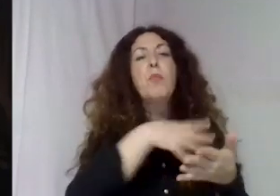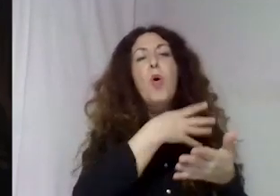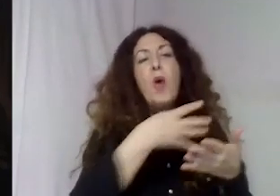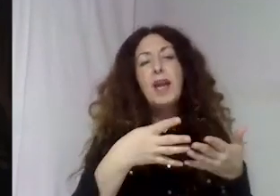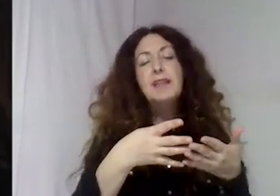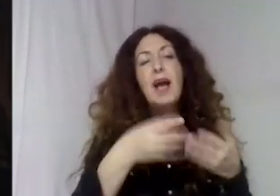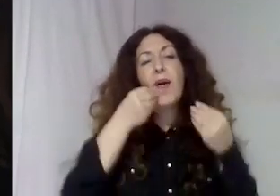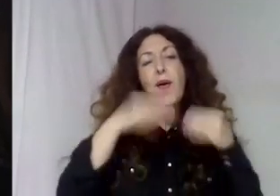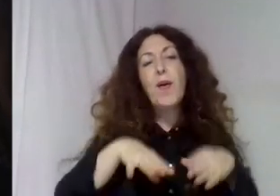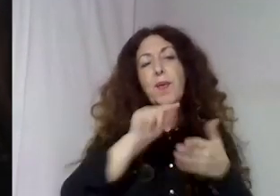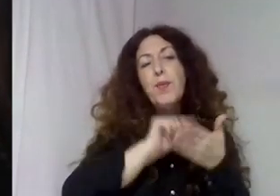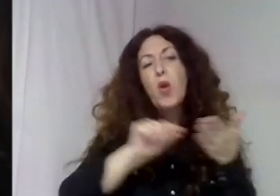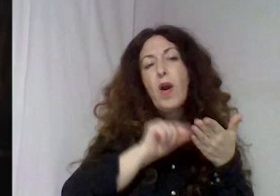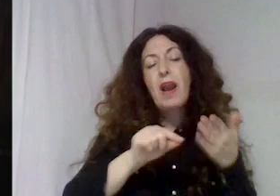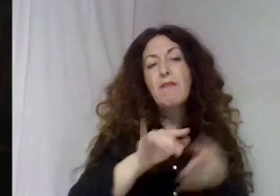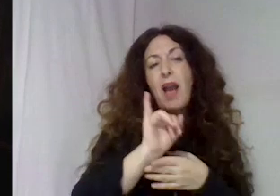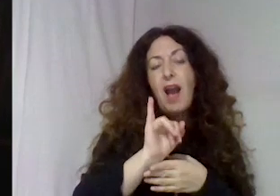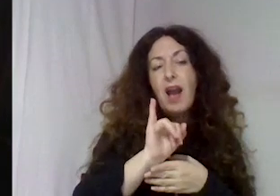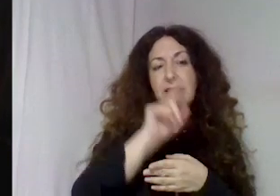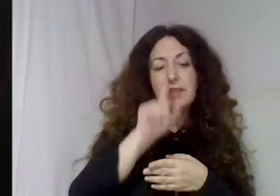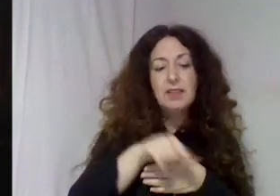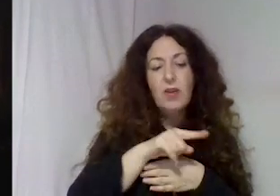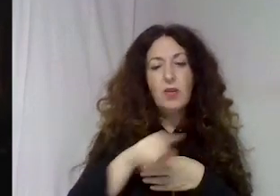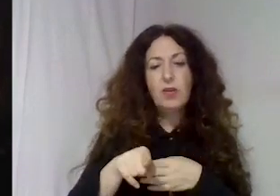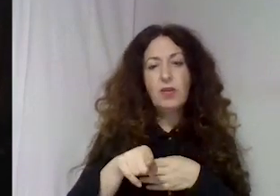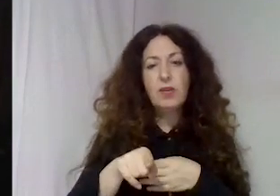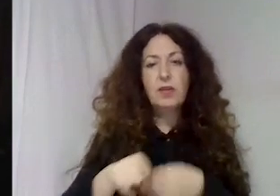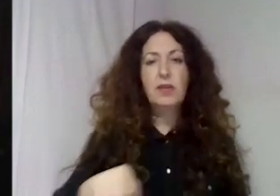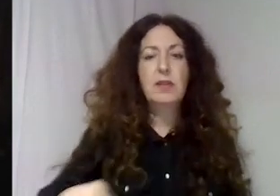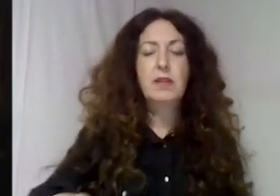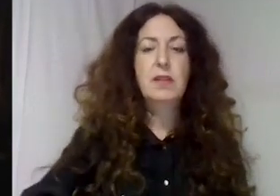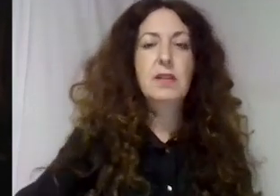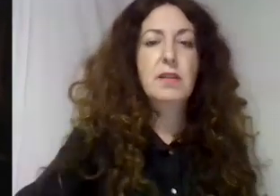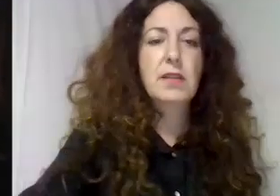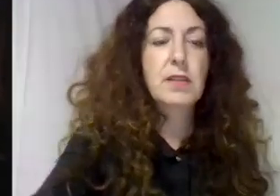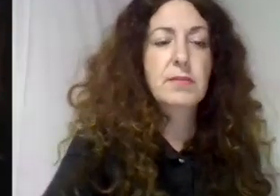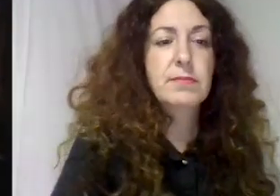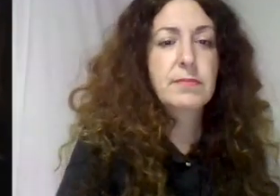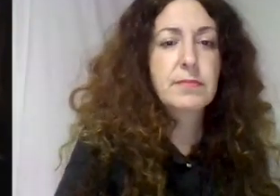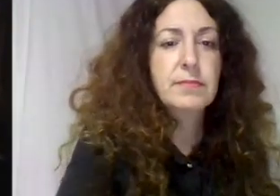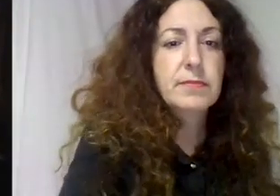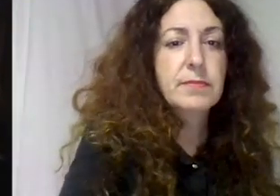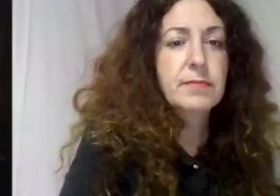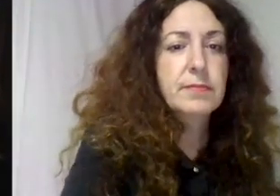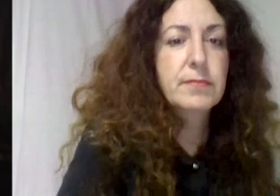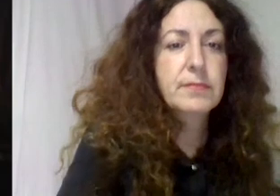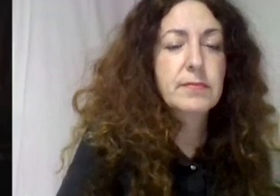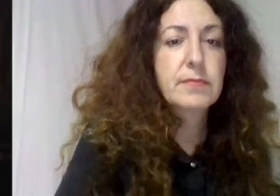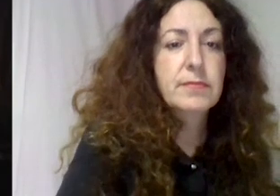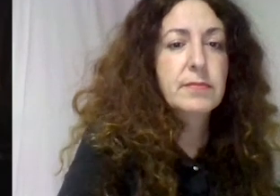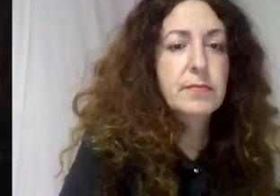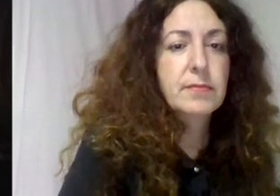vuelve de una expedición amorosa a California, vuelve diciendo, estoy